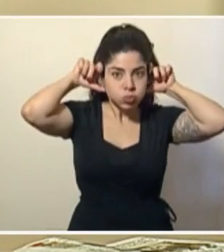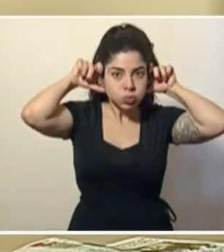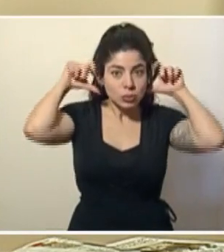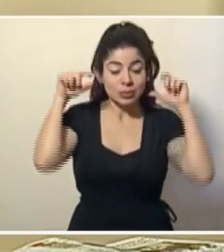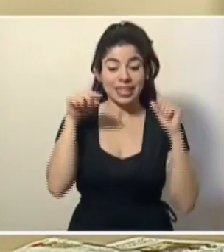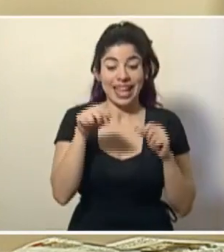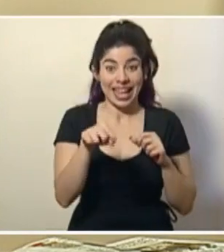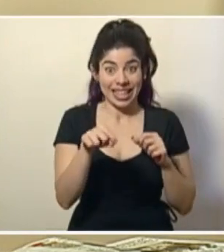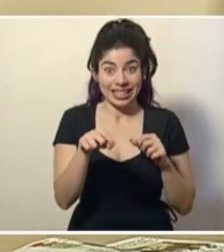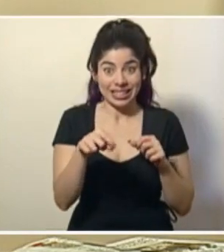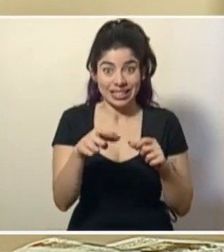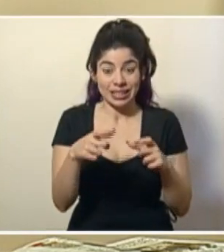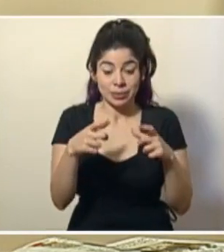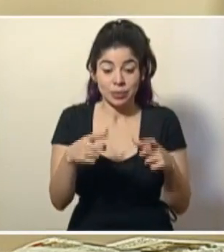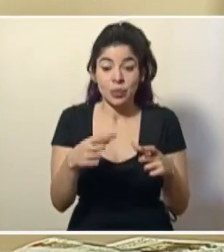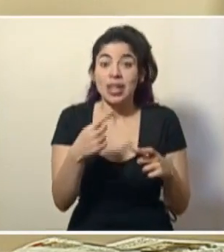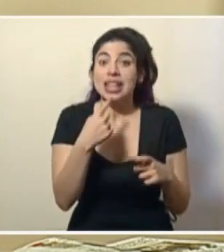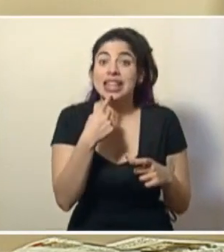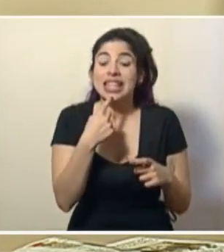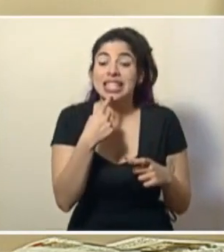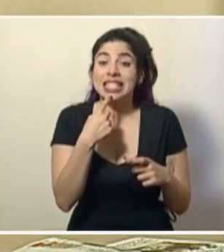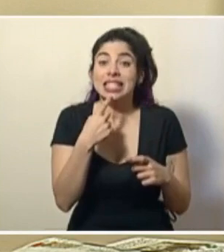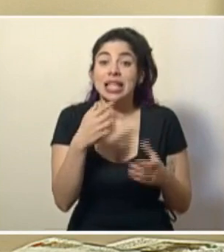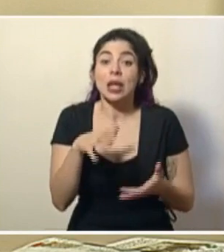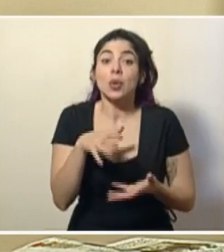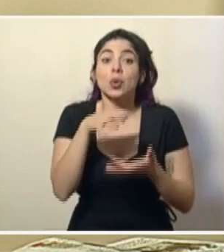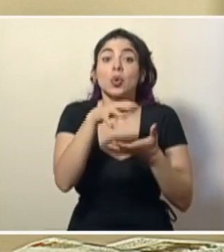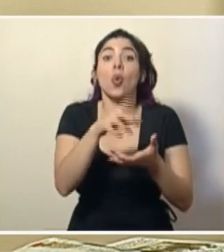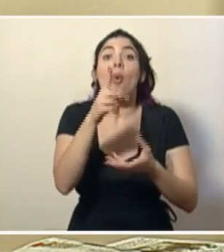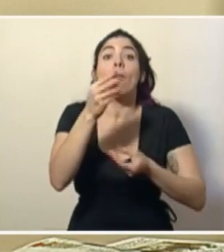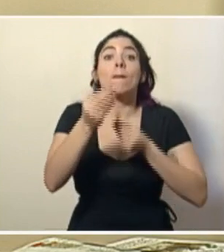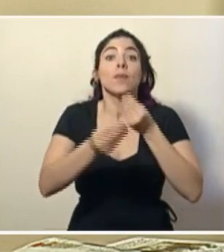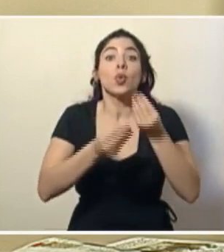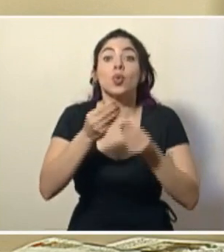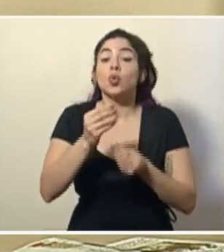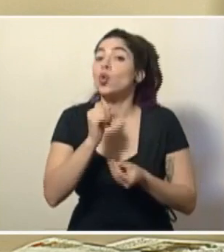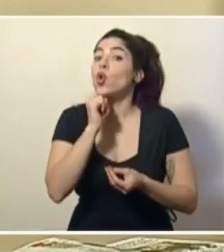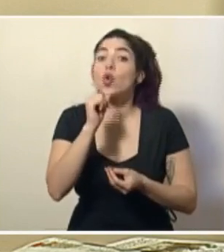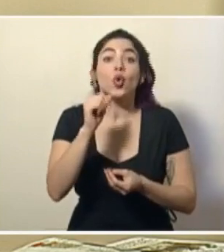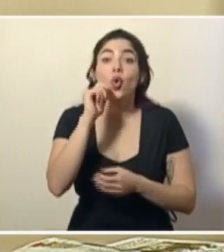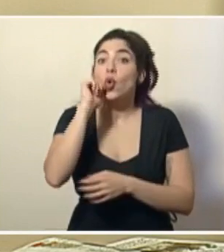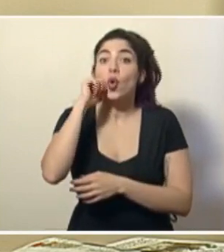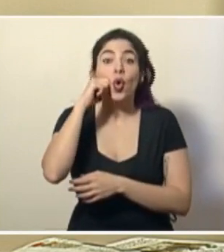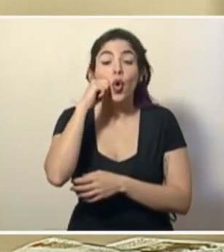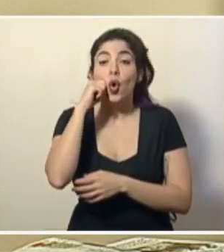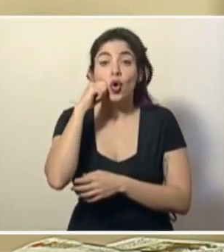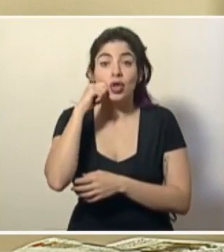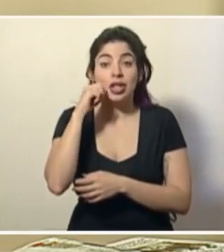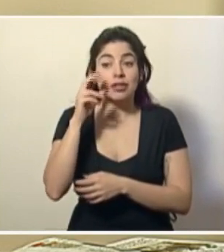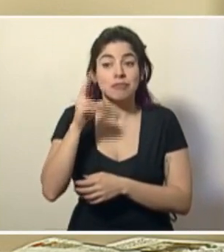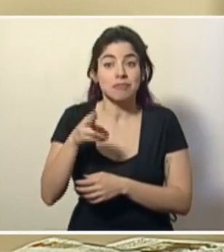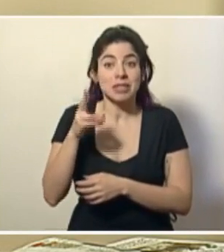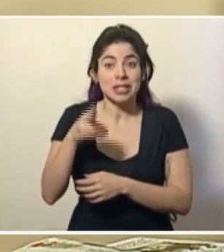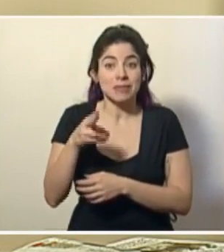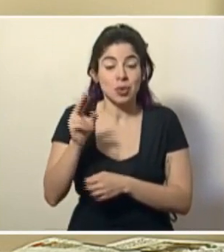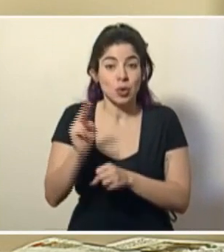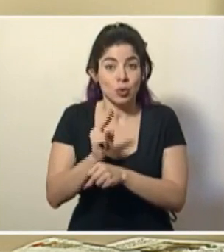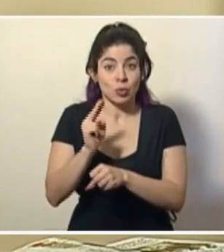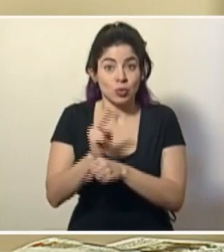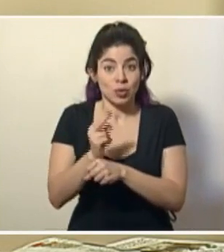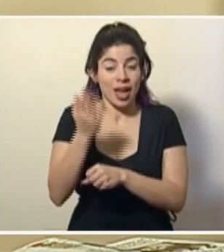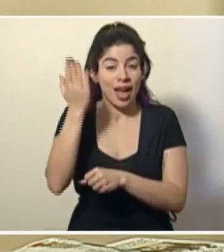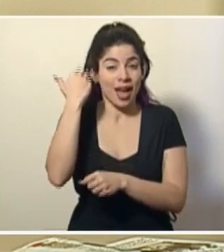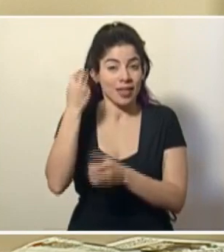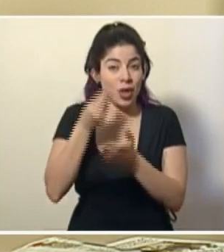En este caso, cuando dicen se entregó a un producto que no es del código de artículo que